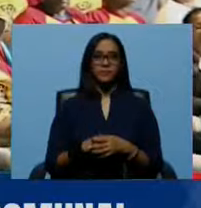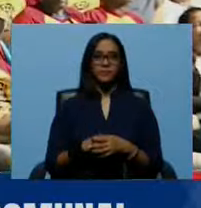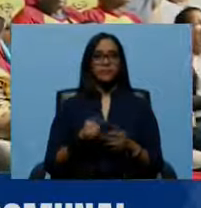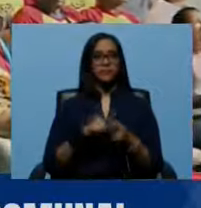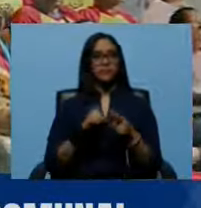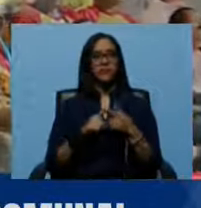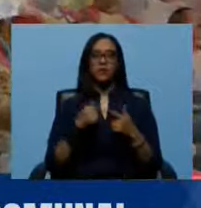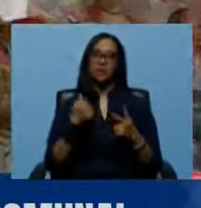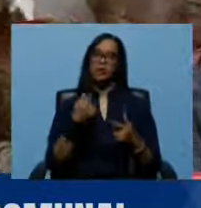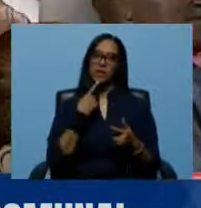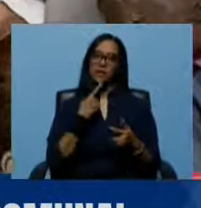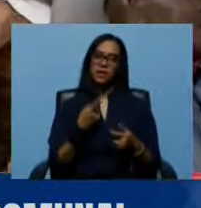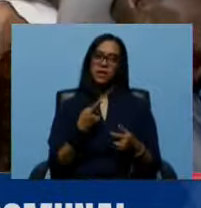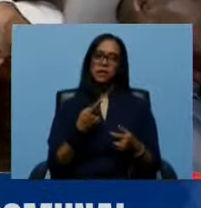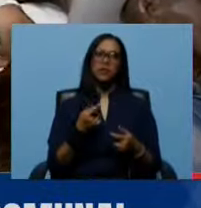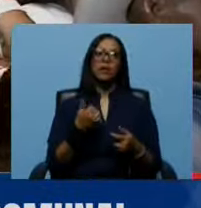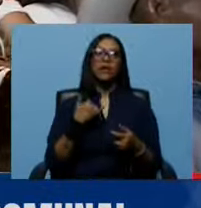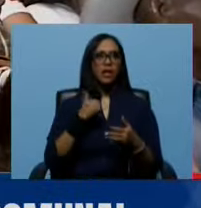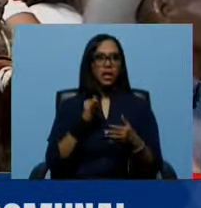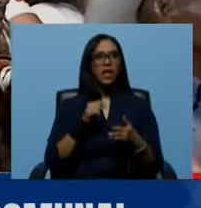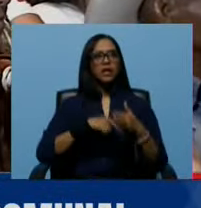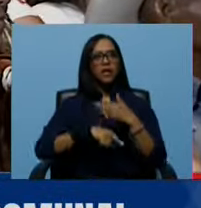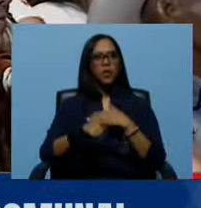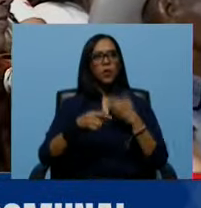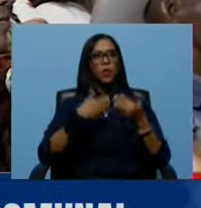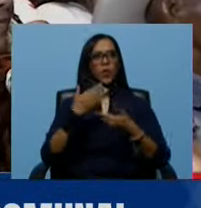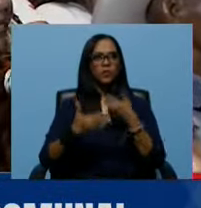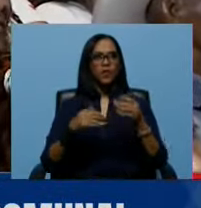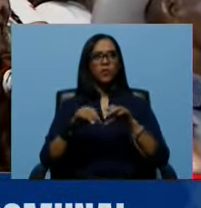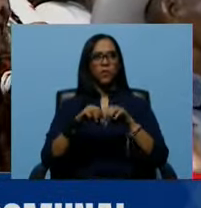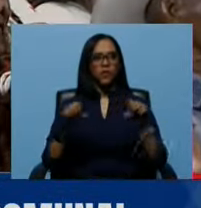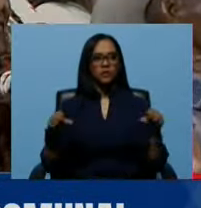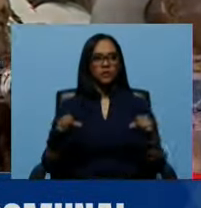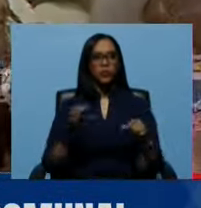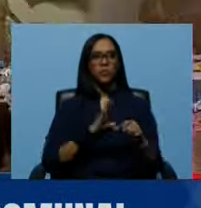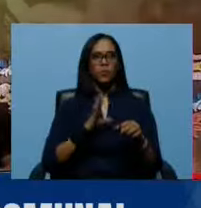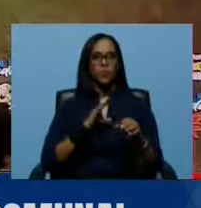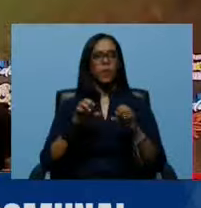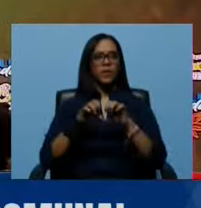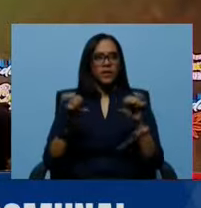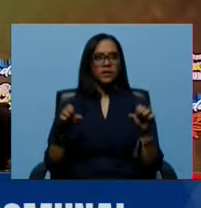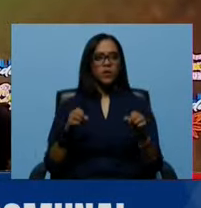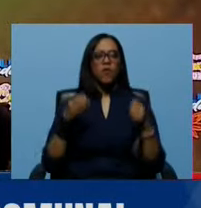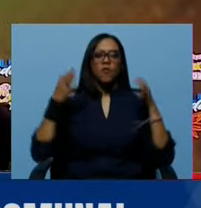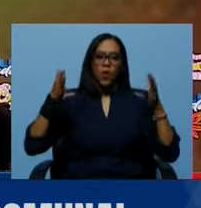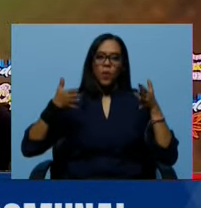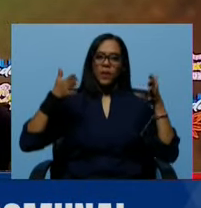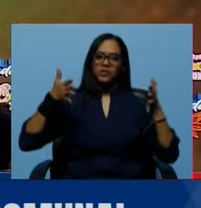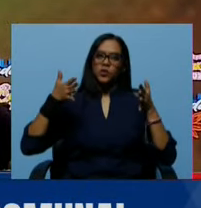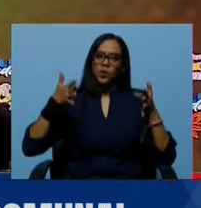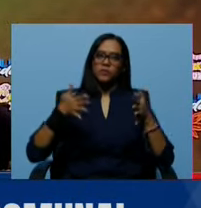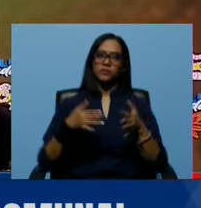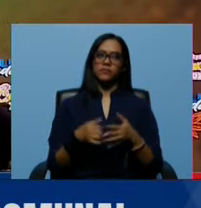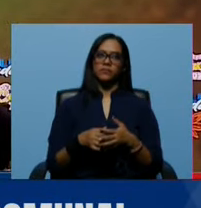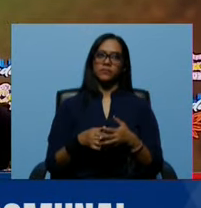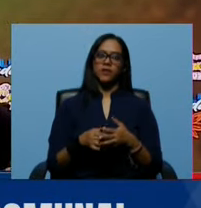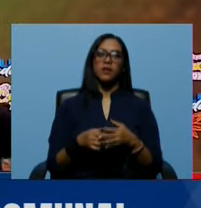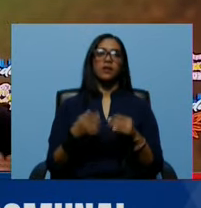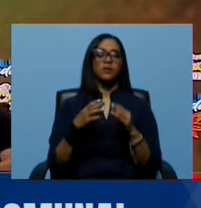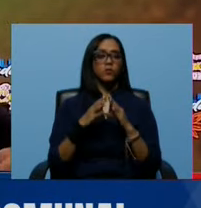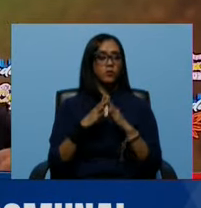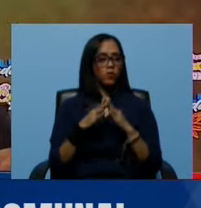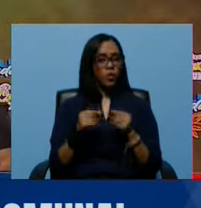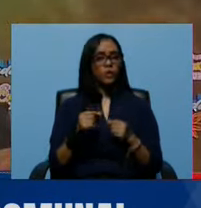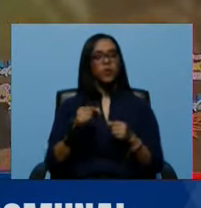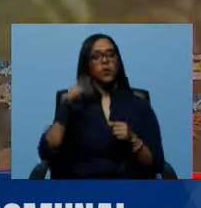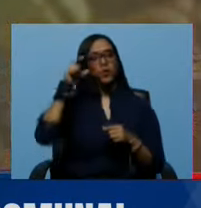Entonces yo decía que hay que ir un proceso de educación, autoeducación, formación. Yo todos los días